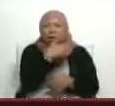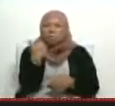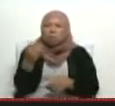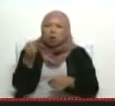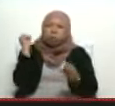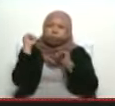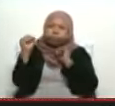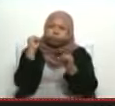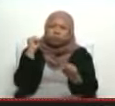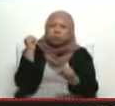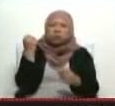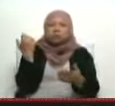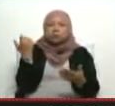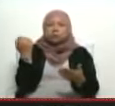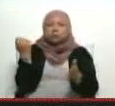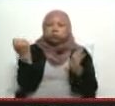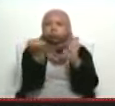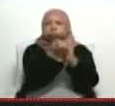expresa